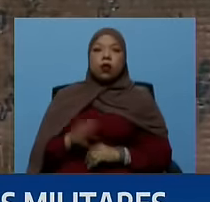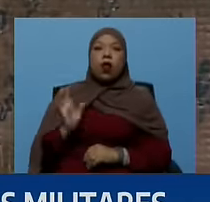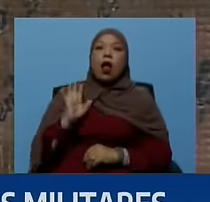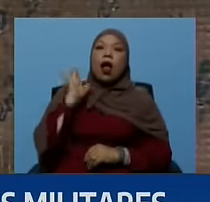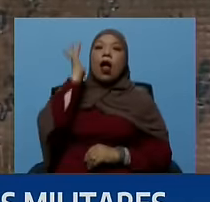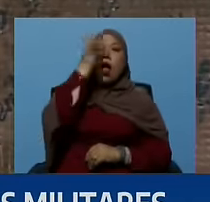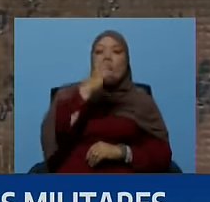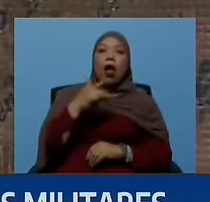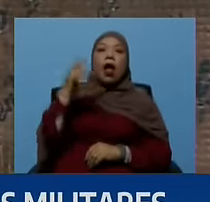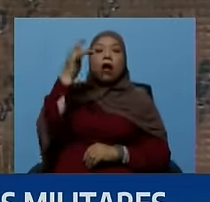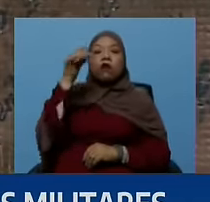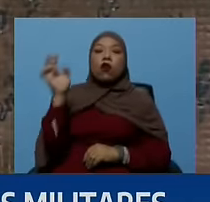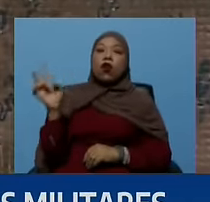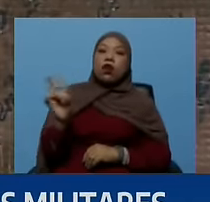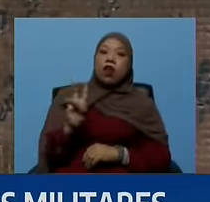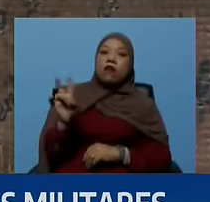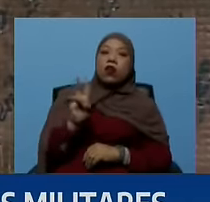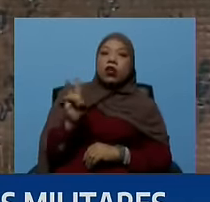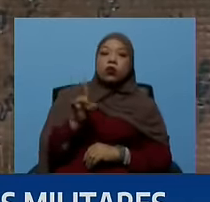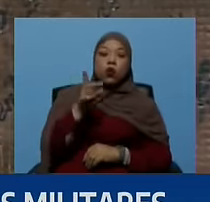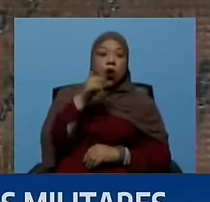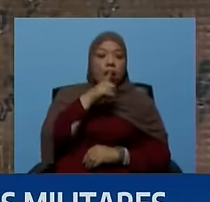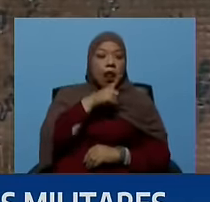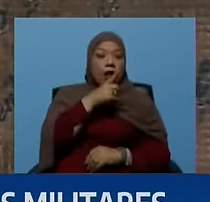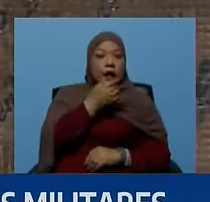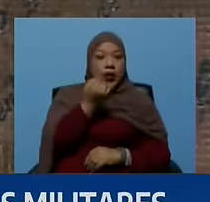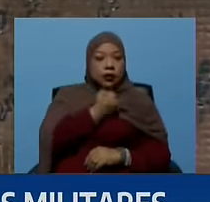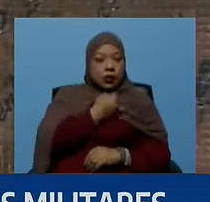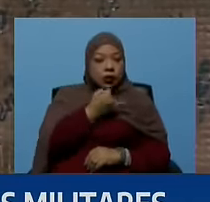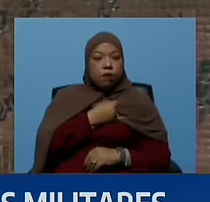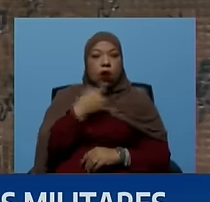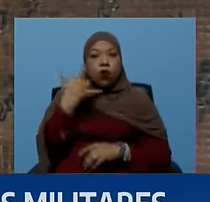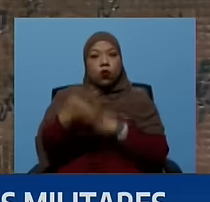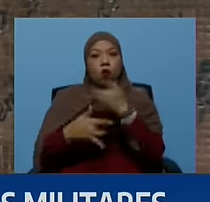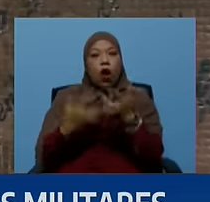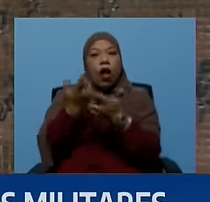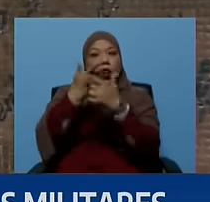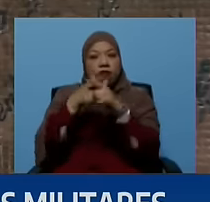afrovenezolana Y tomó las raíces más grandes las raíces